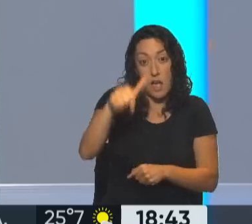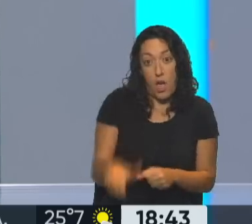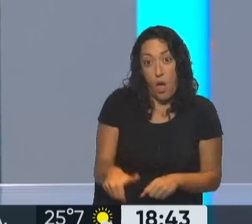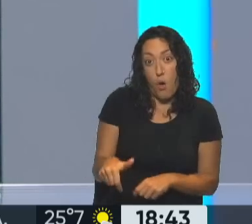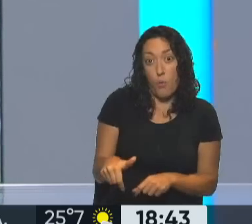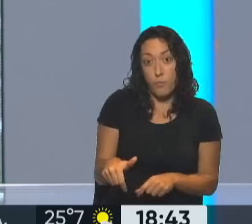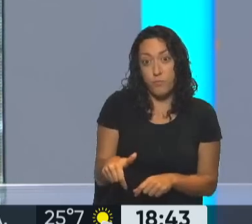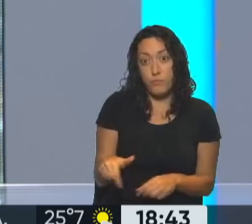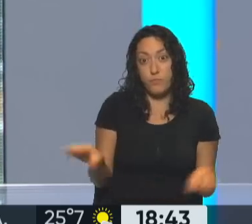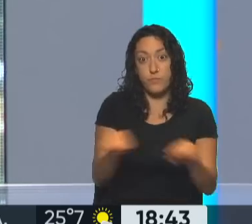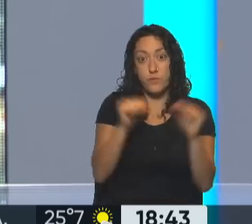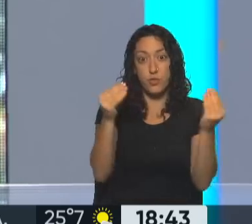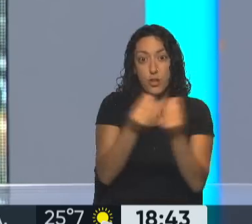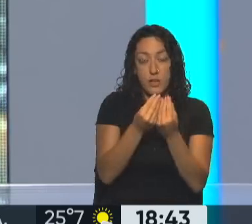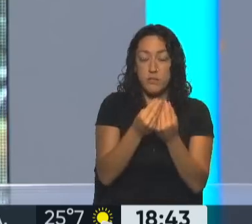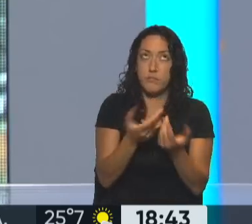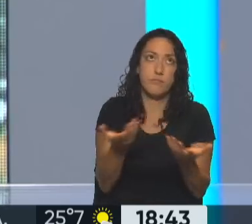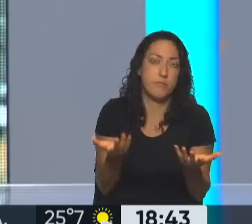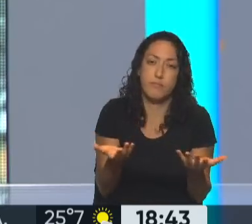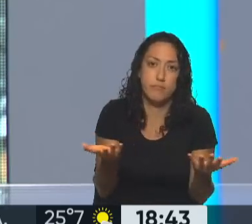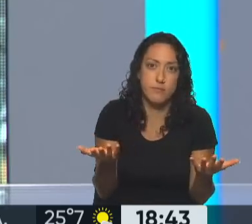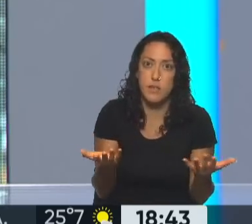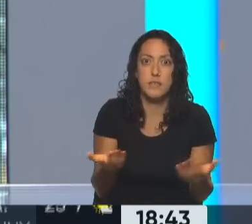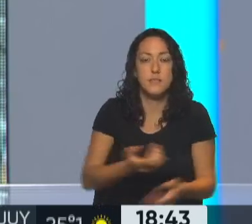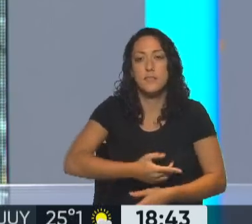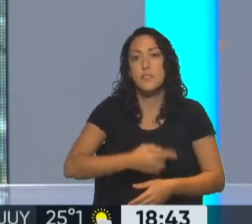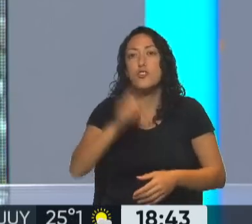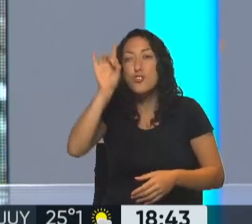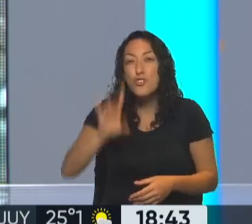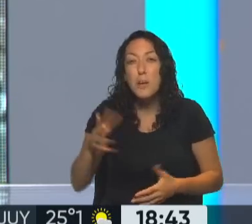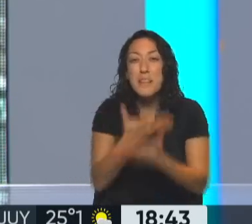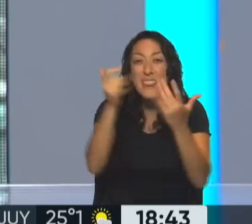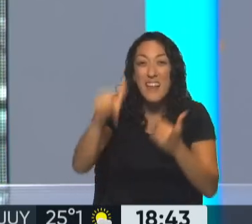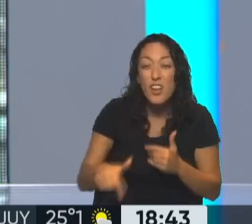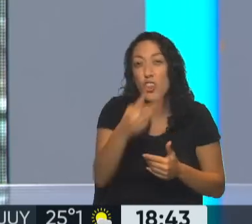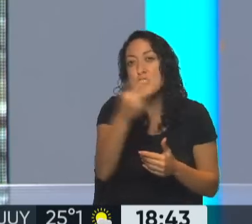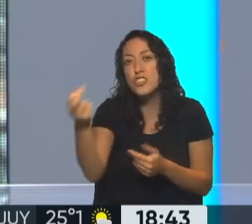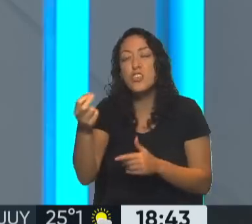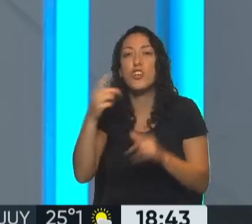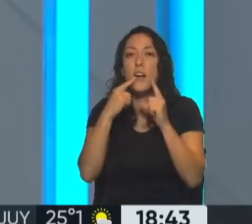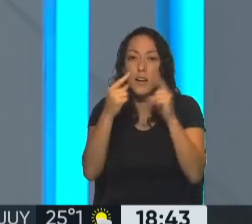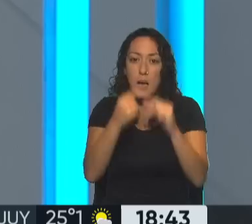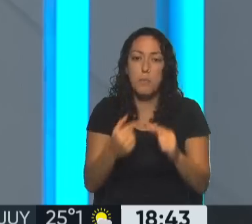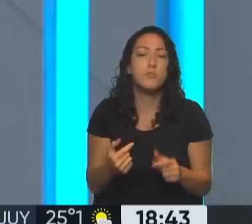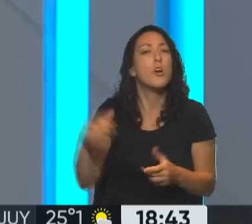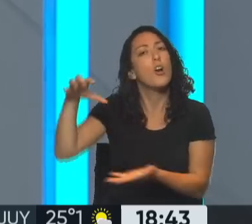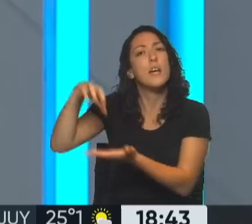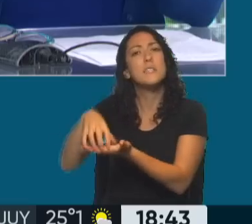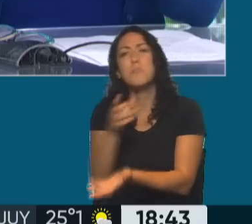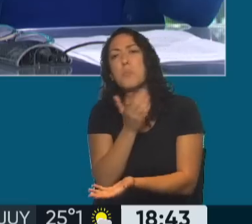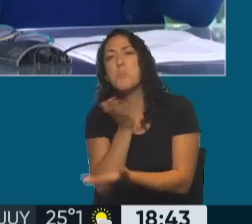momento, tenemos cientos de reclamos. Solamente en el día de hoy, casi 200 reclamos. ¿Y qué te pide o qué le piden al